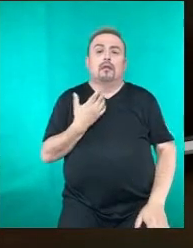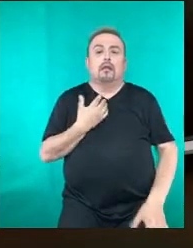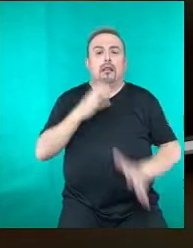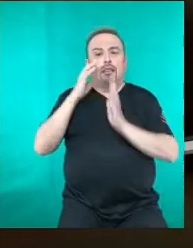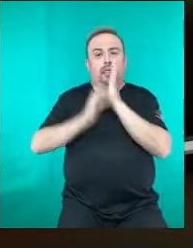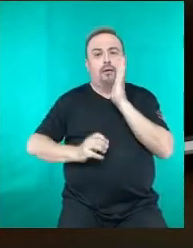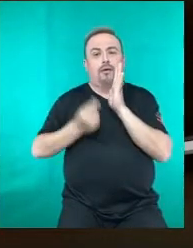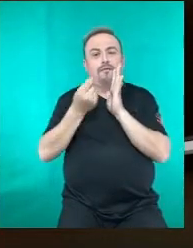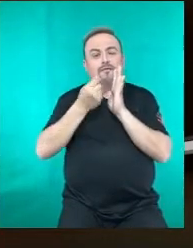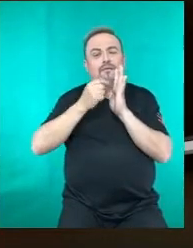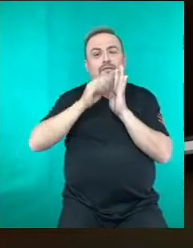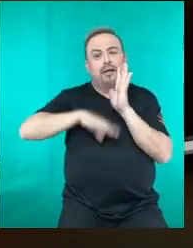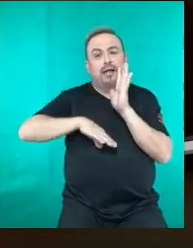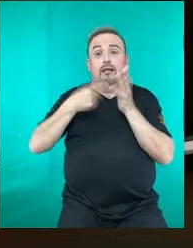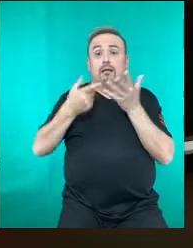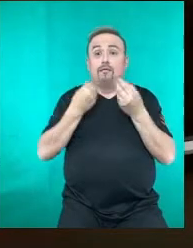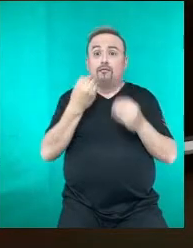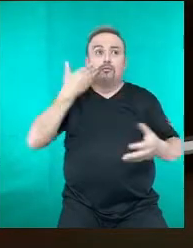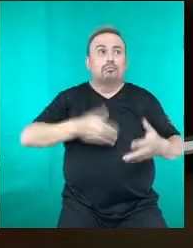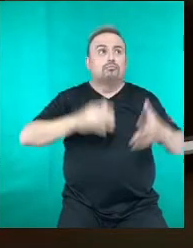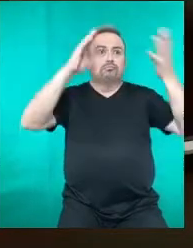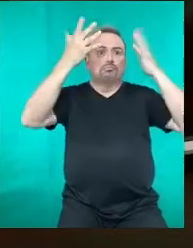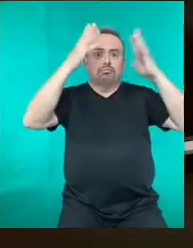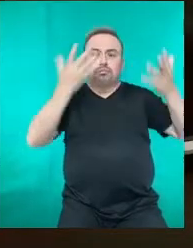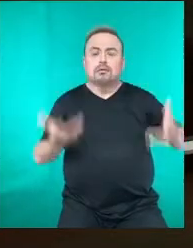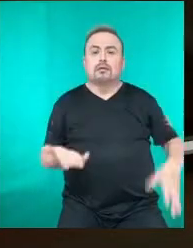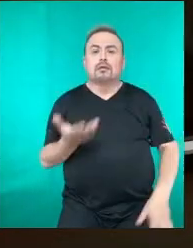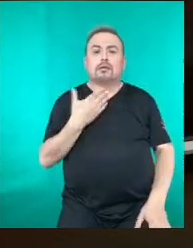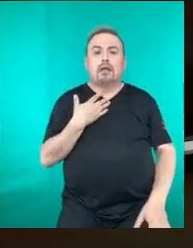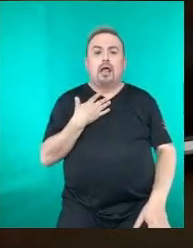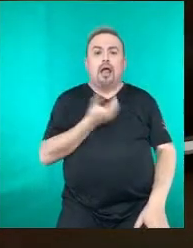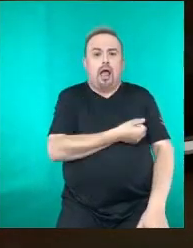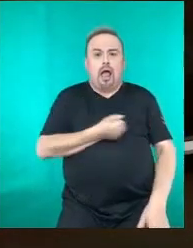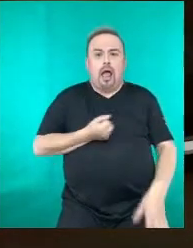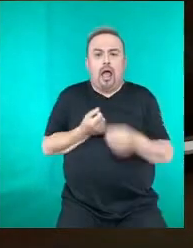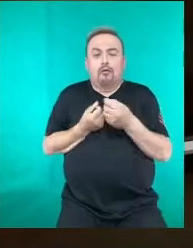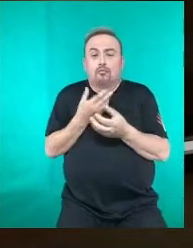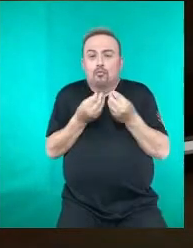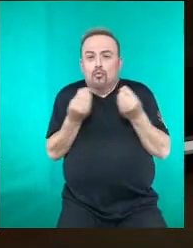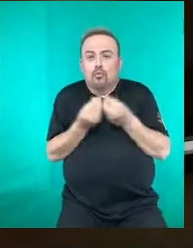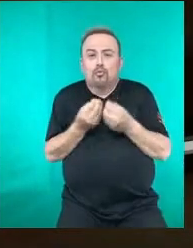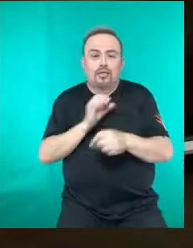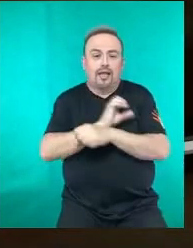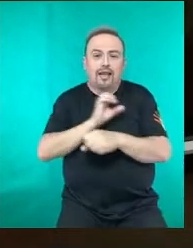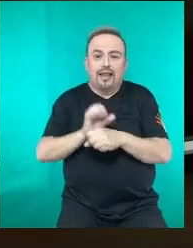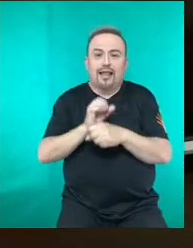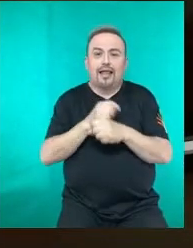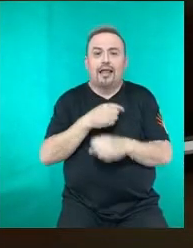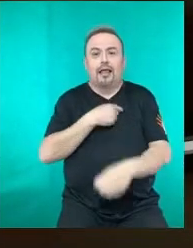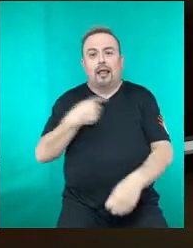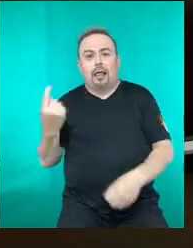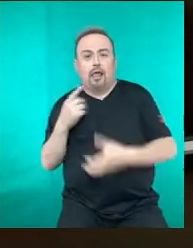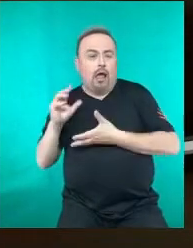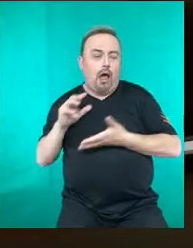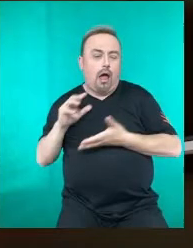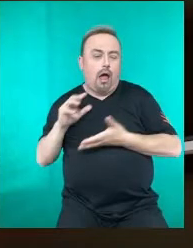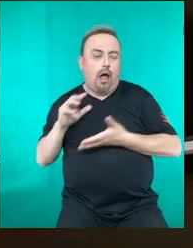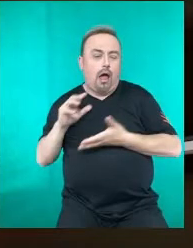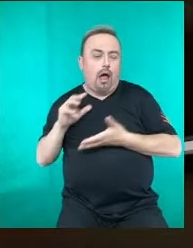tarifario. Habrían beneficios ambientales, evidentemente se ahorraría mucha energía en lo que es el lavar el agua, por lo tanto hay